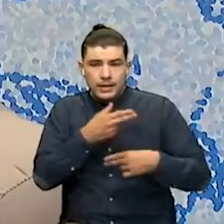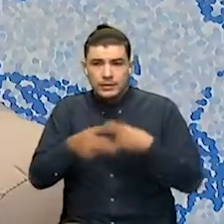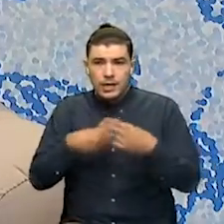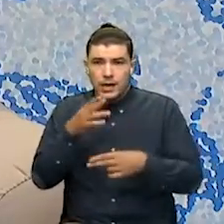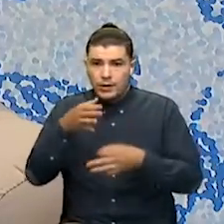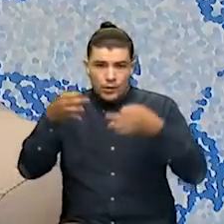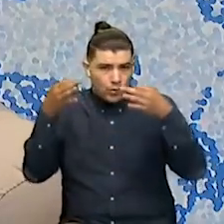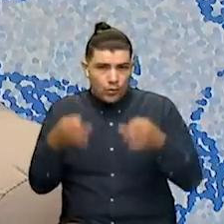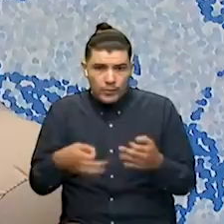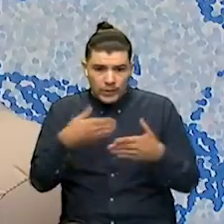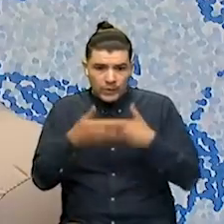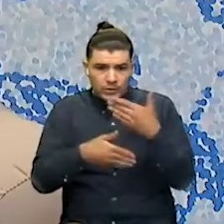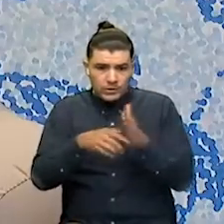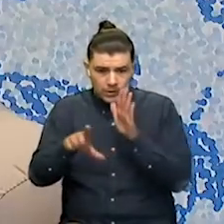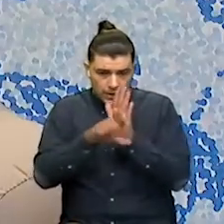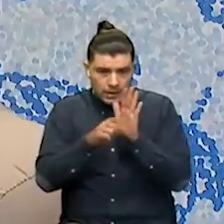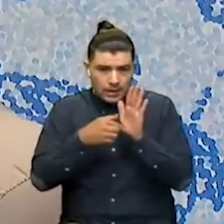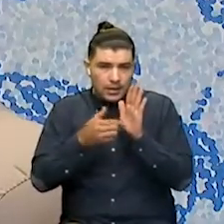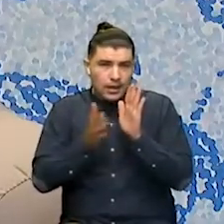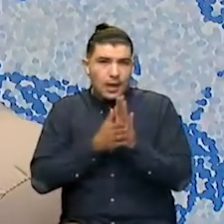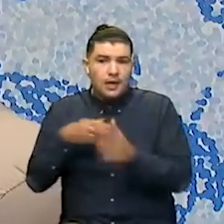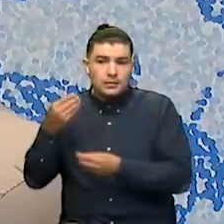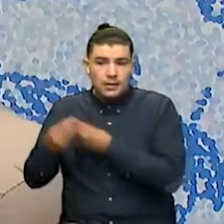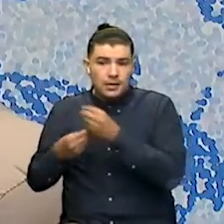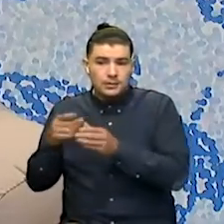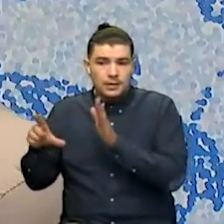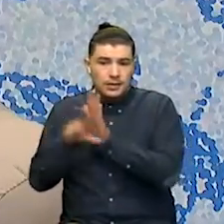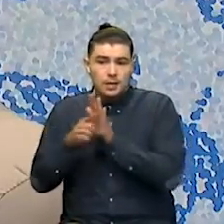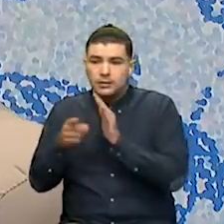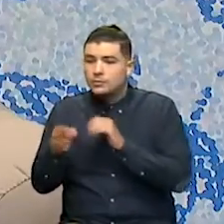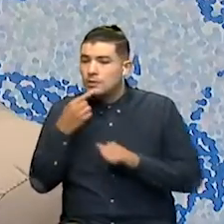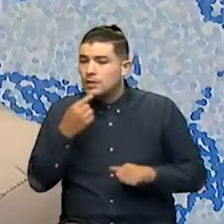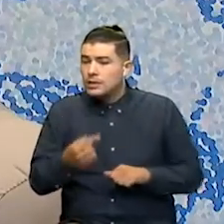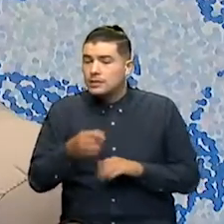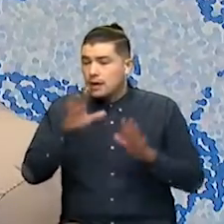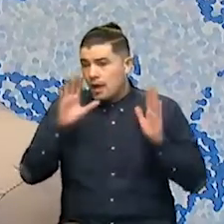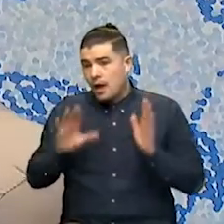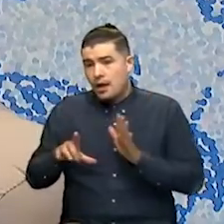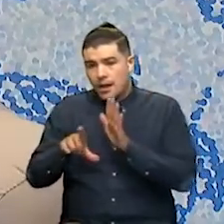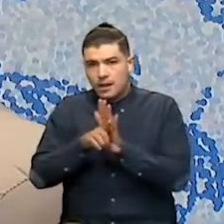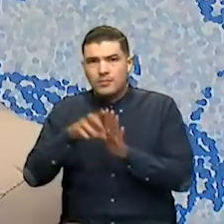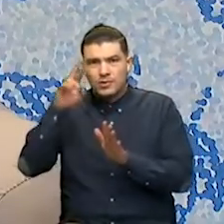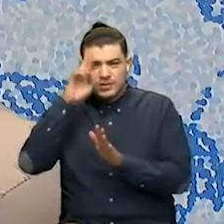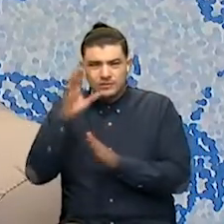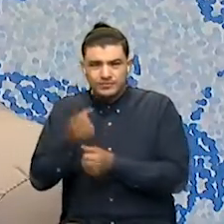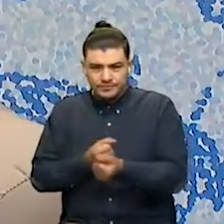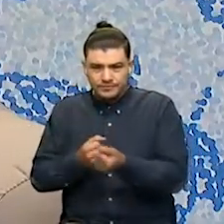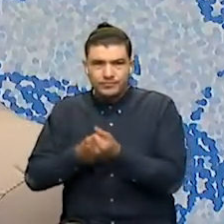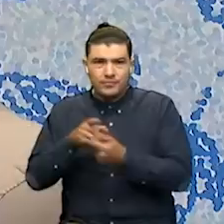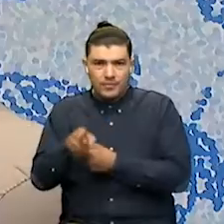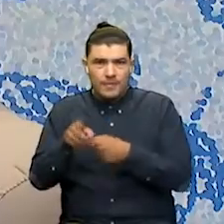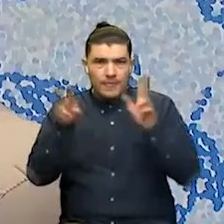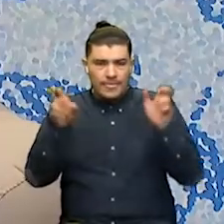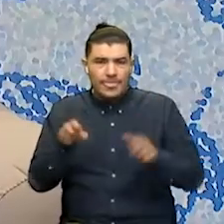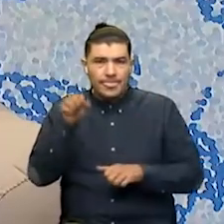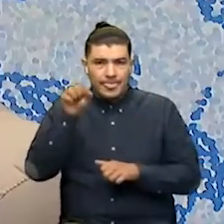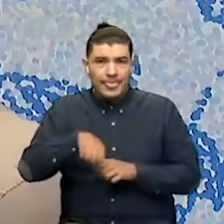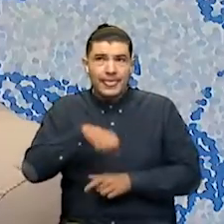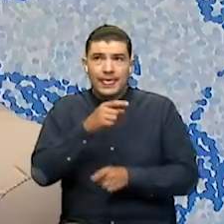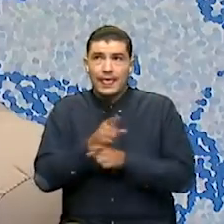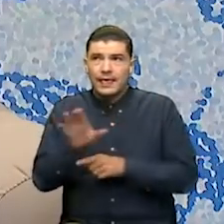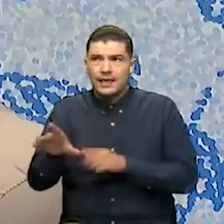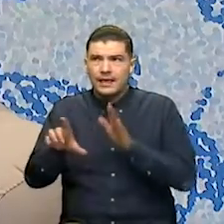no cumple, entonces se hace lo que la ley dice. La ley suple precisamente ese tema. Nos